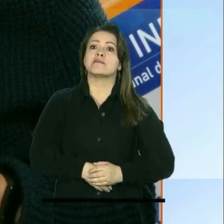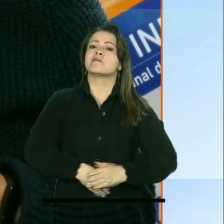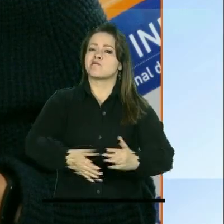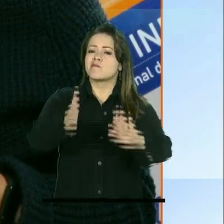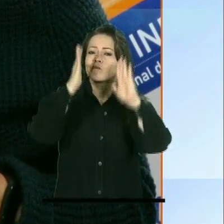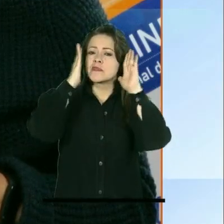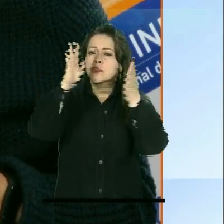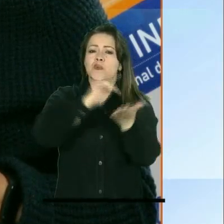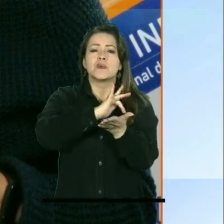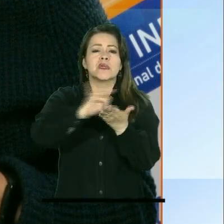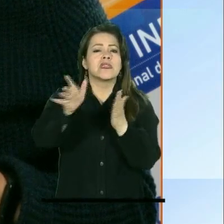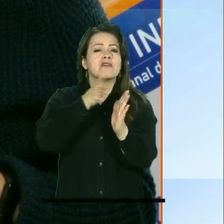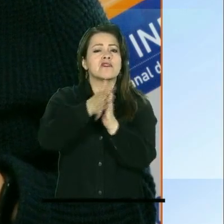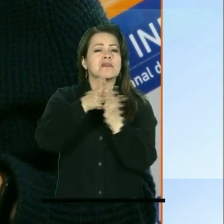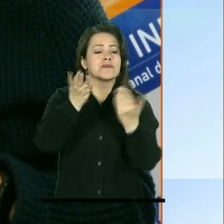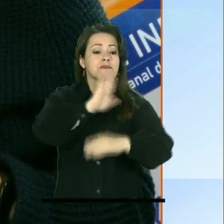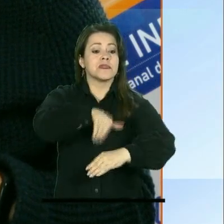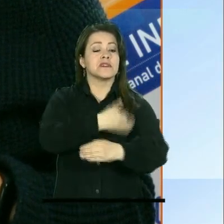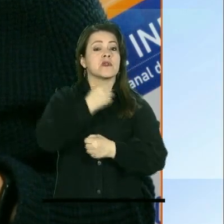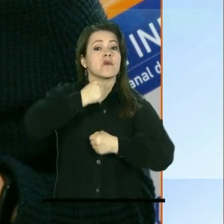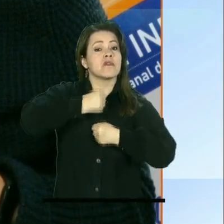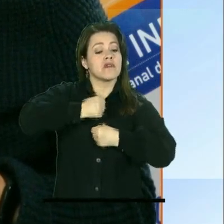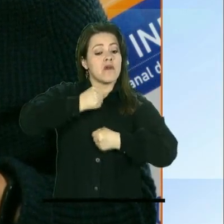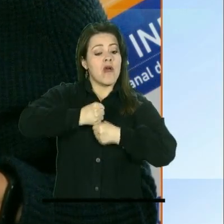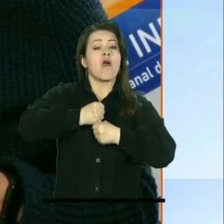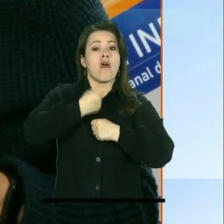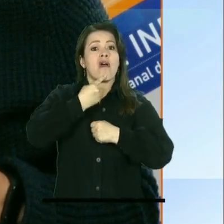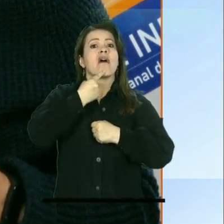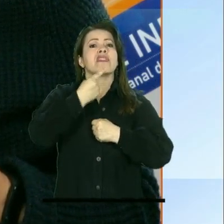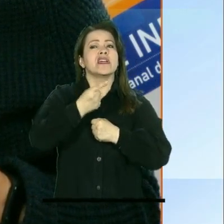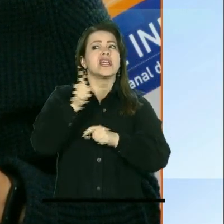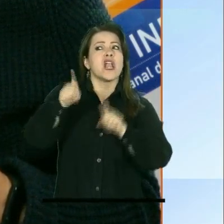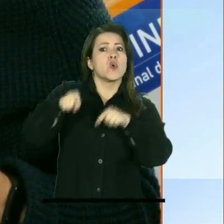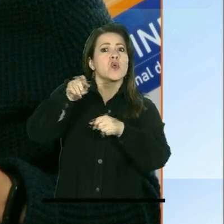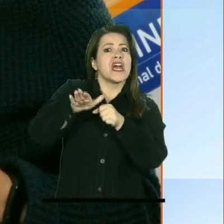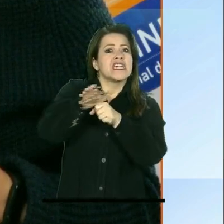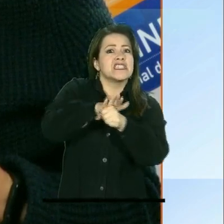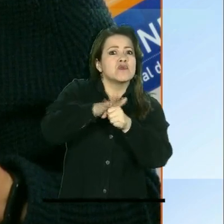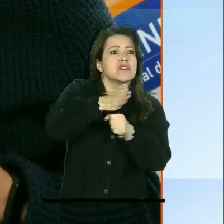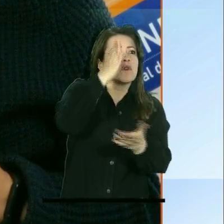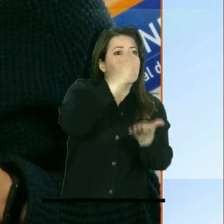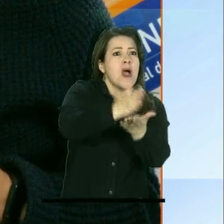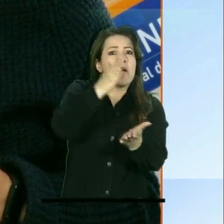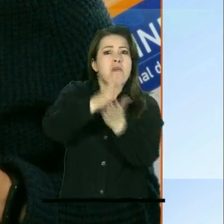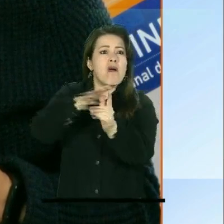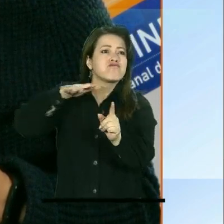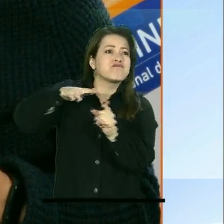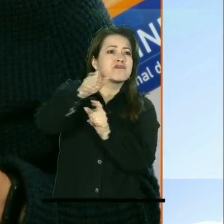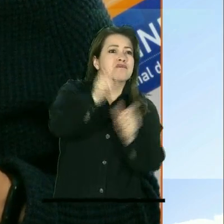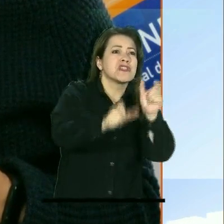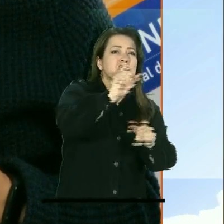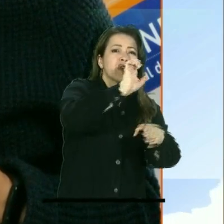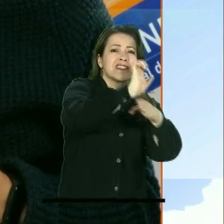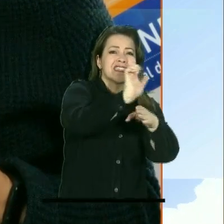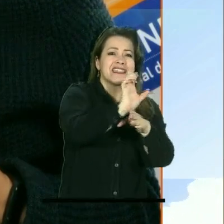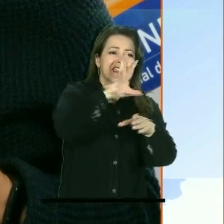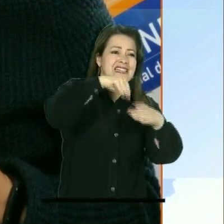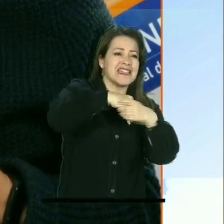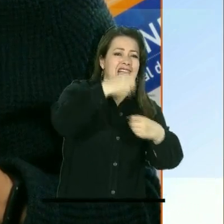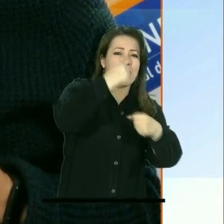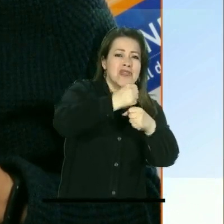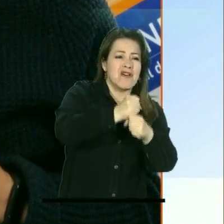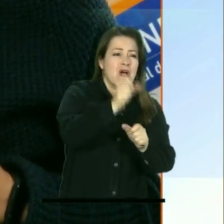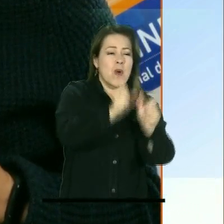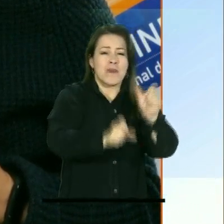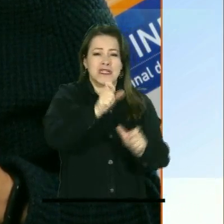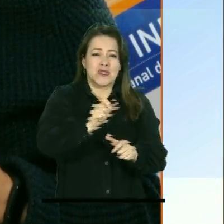Y mucha atención que el Ministerio de Trabajo denunció abusos humanitarios a trabajadoras por parte de ciertas empresas del país. Omar